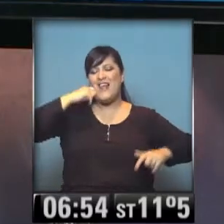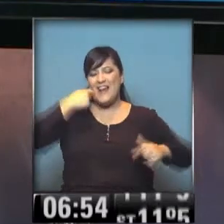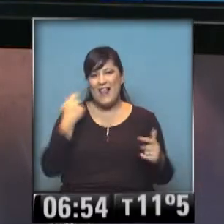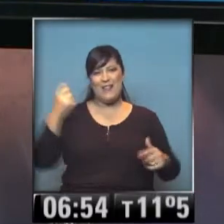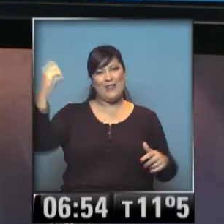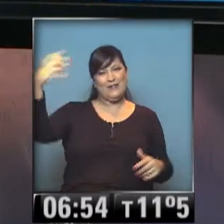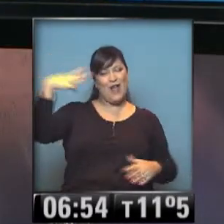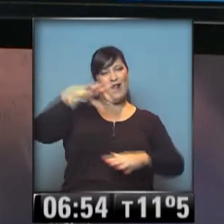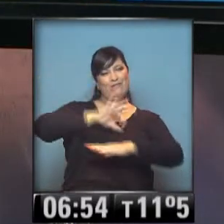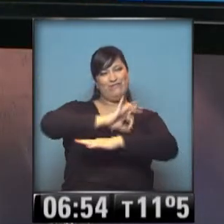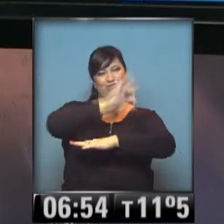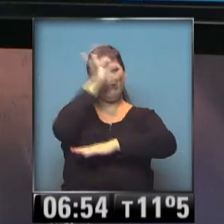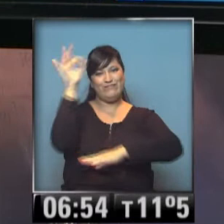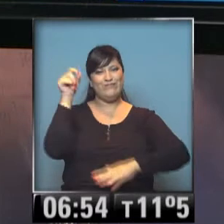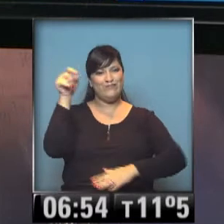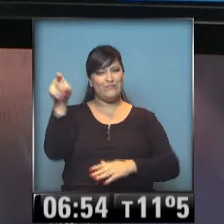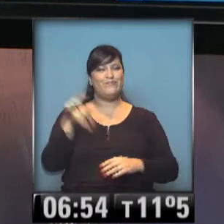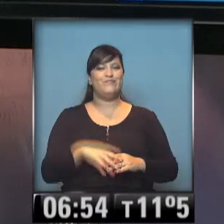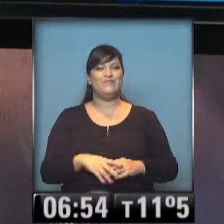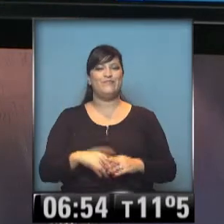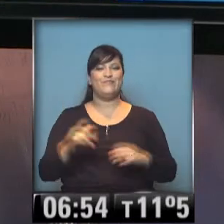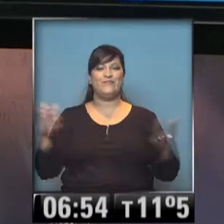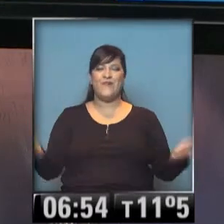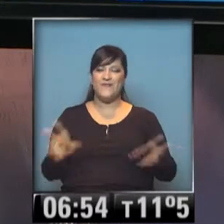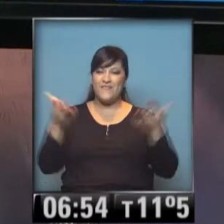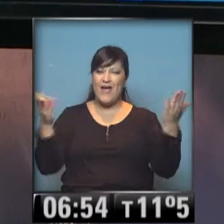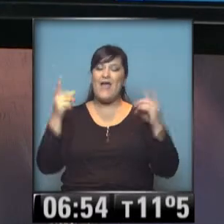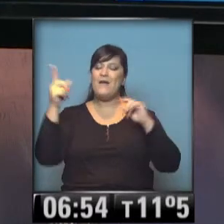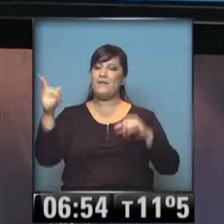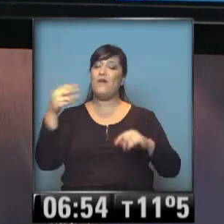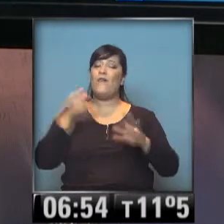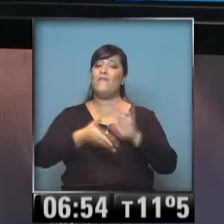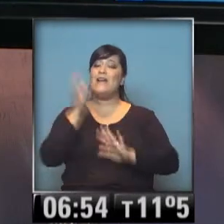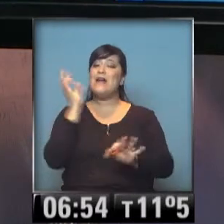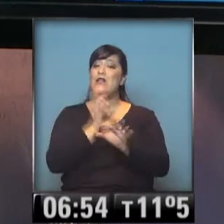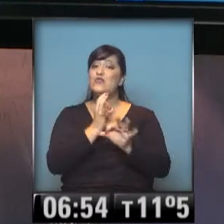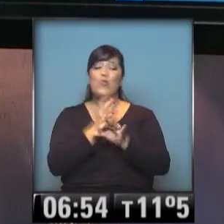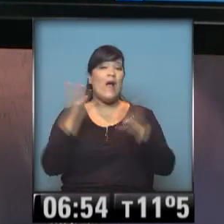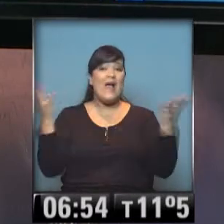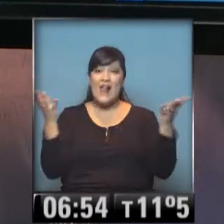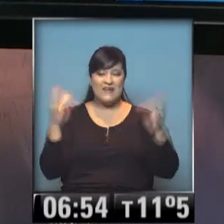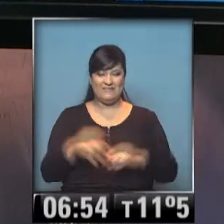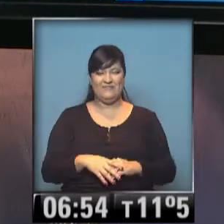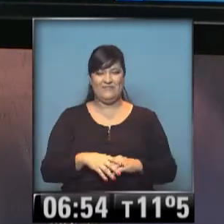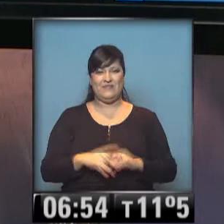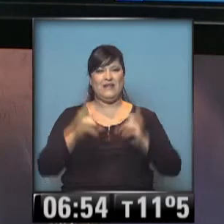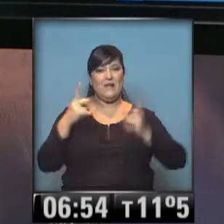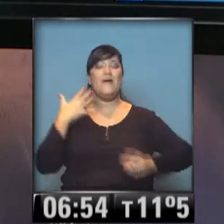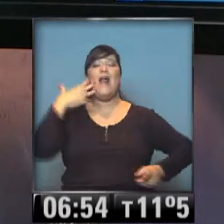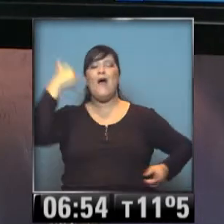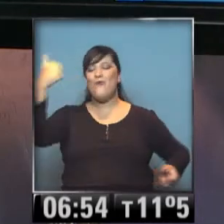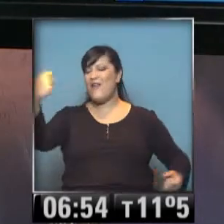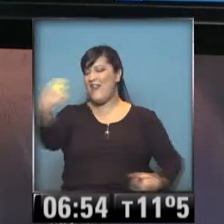está saliendo, por el nuevo día. Lucas, vamos, Lucas, irás a la escuela, al colegio. Y a la abuela,